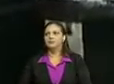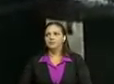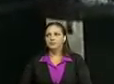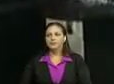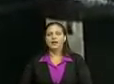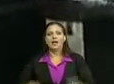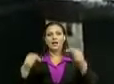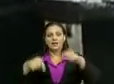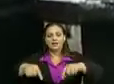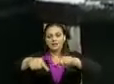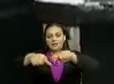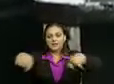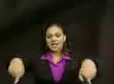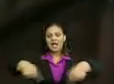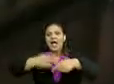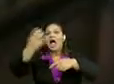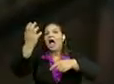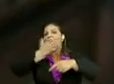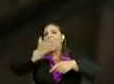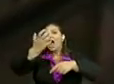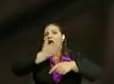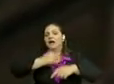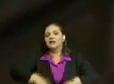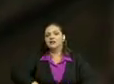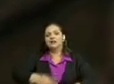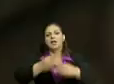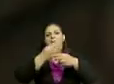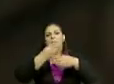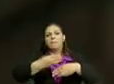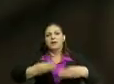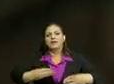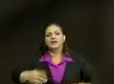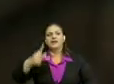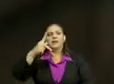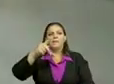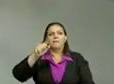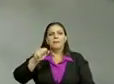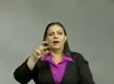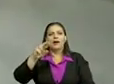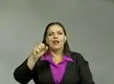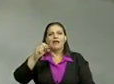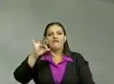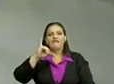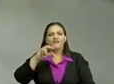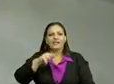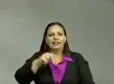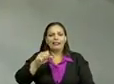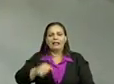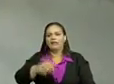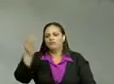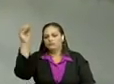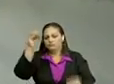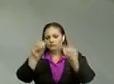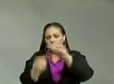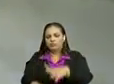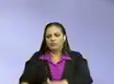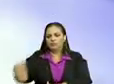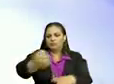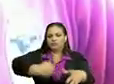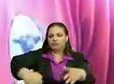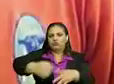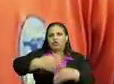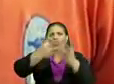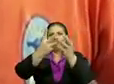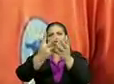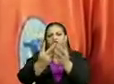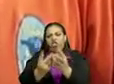parafina y se derrite como usted ve, ¿no? Se va derritiendo, solo esa es la parafina, material blanco, y de ahí se pasa para los colores.